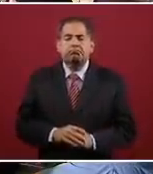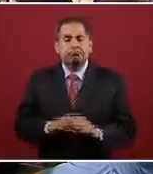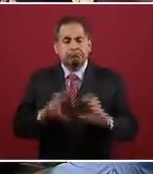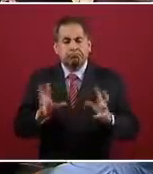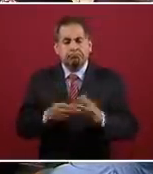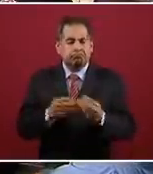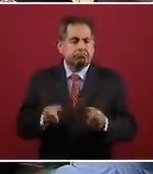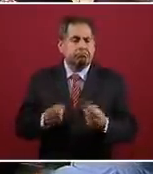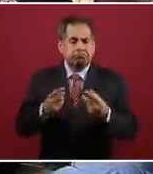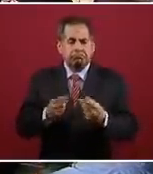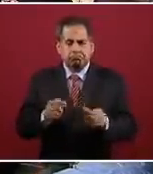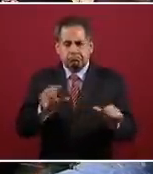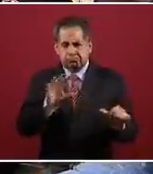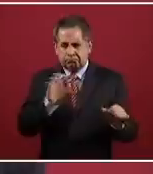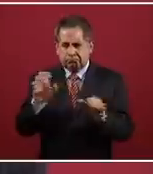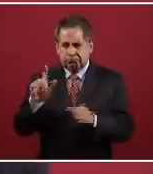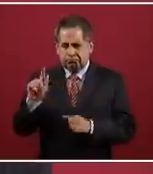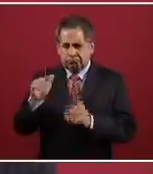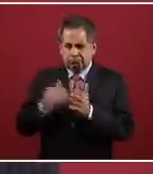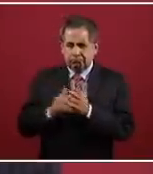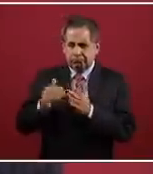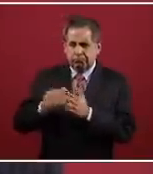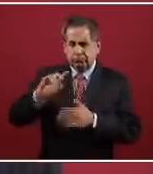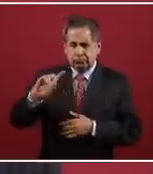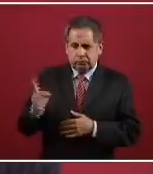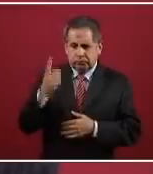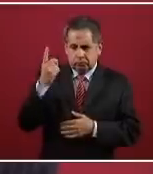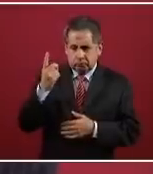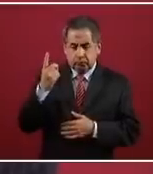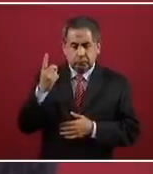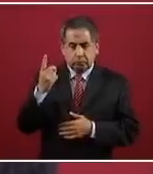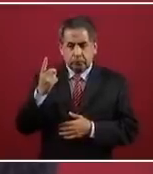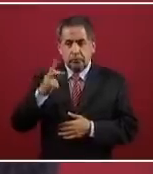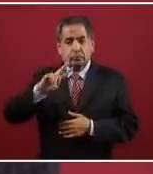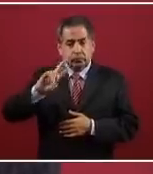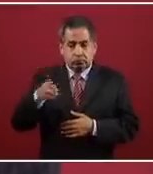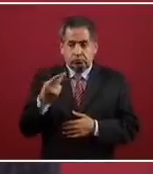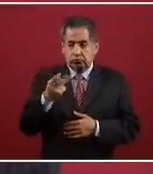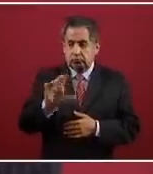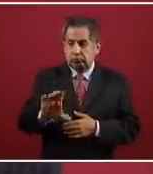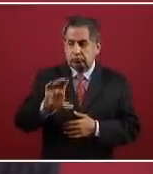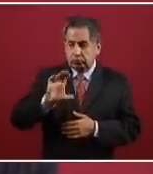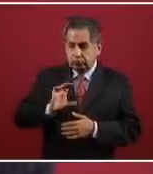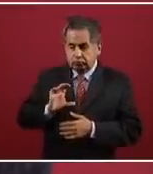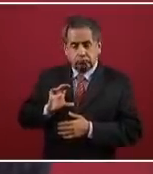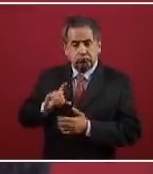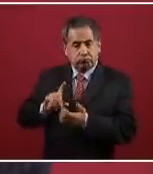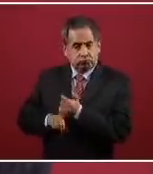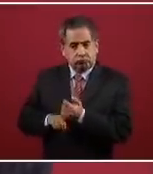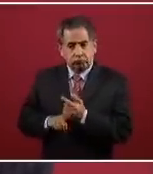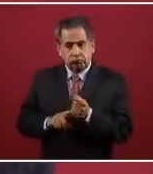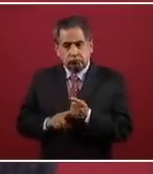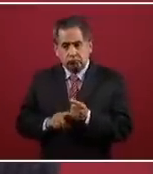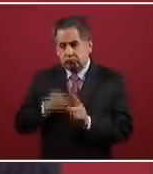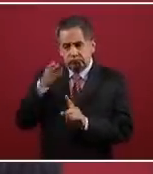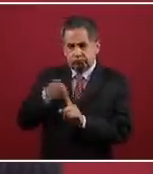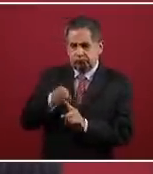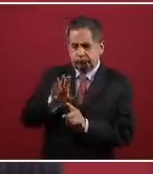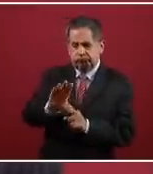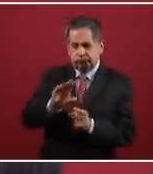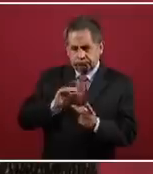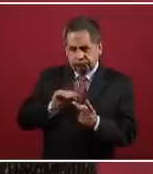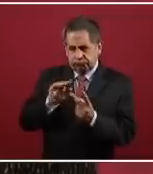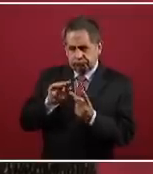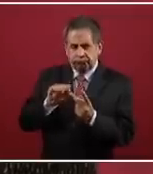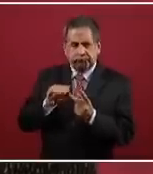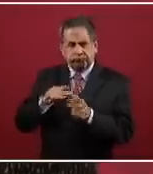podemos decirles que fueron 670 millones de dólares, que serán reintegrados algunos de manera directa, como lo comentó